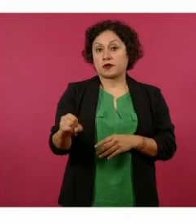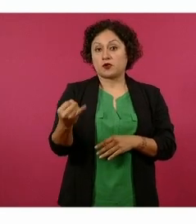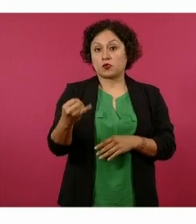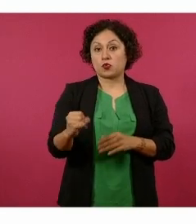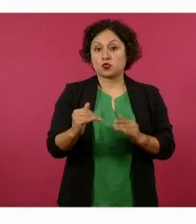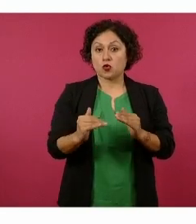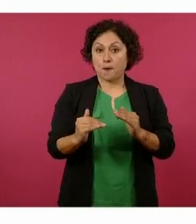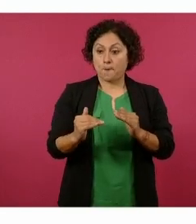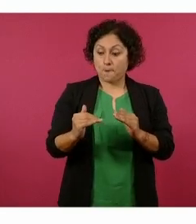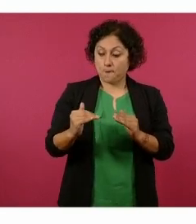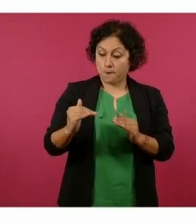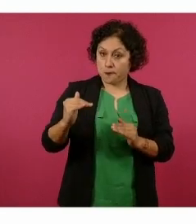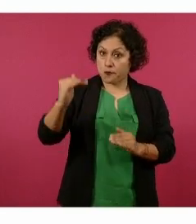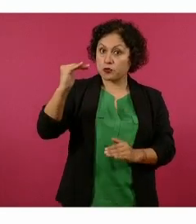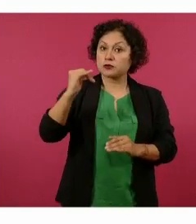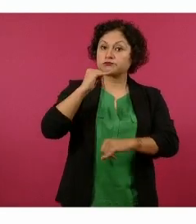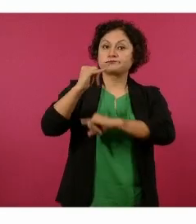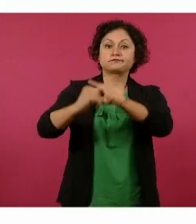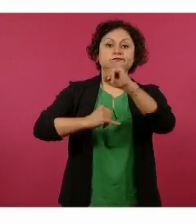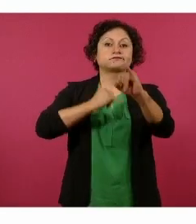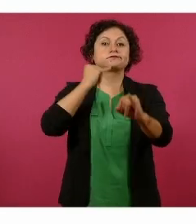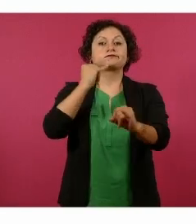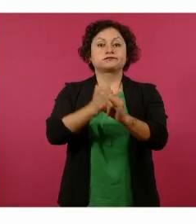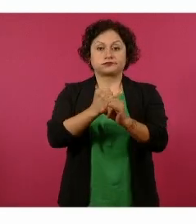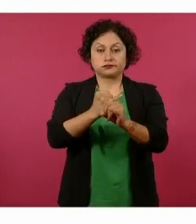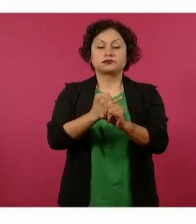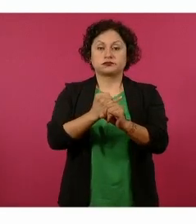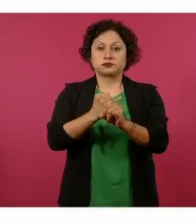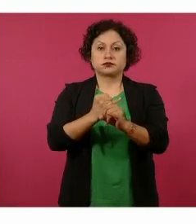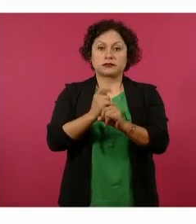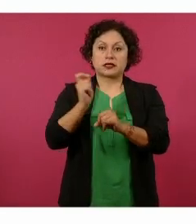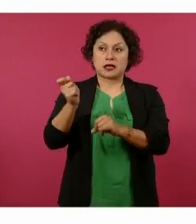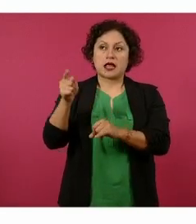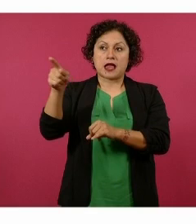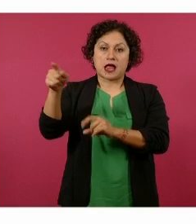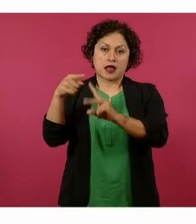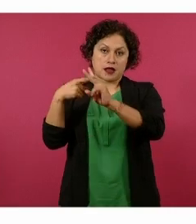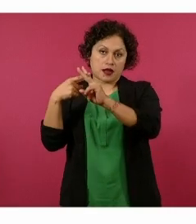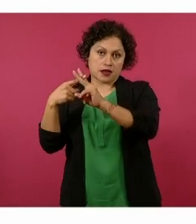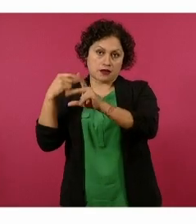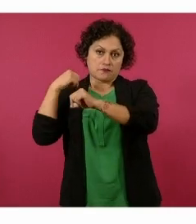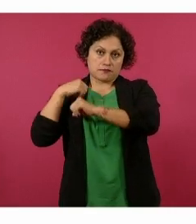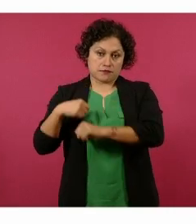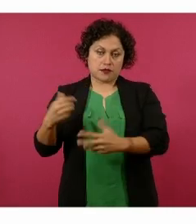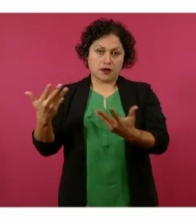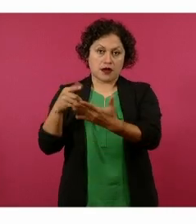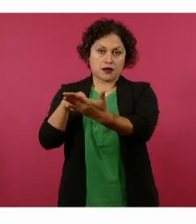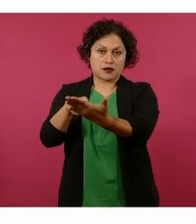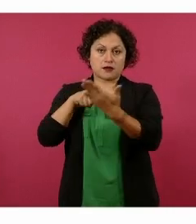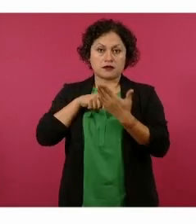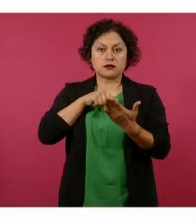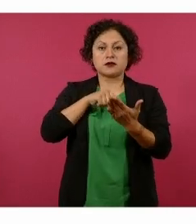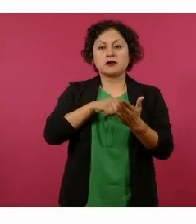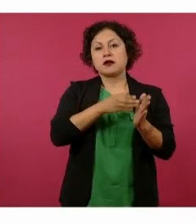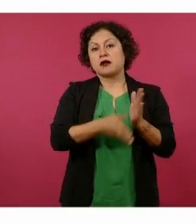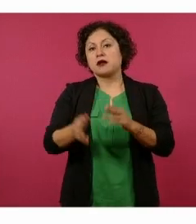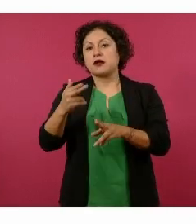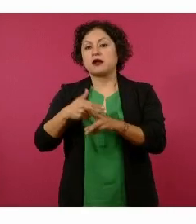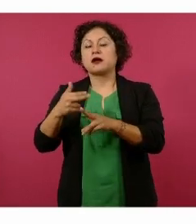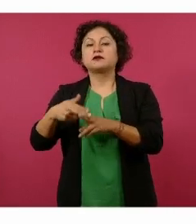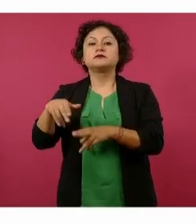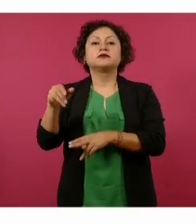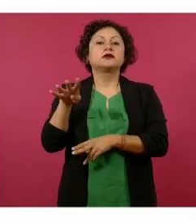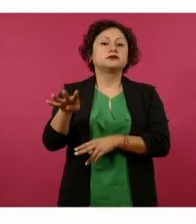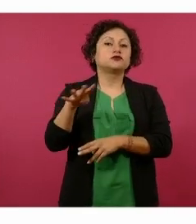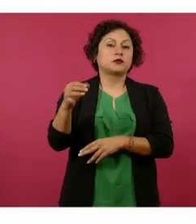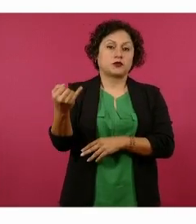en el precio de referencia internacional Mont Belvieu, que es el que se considera, y al 19 de junio tuvimos un precio